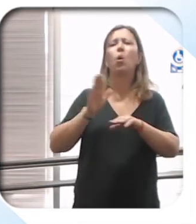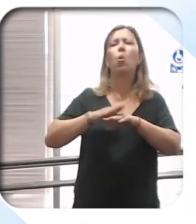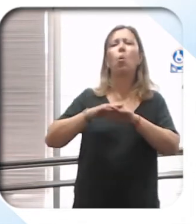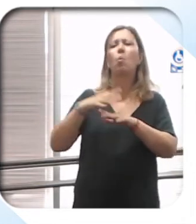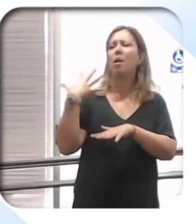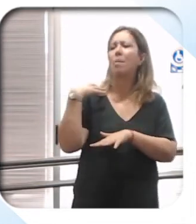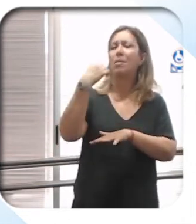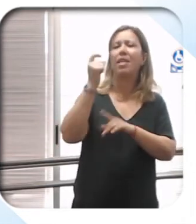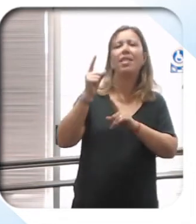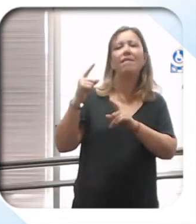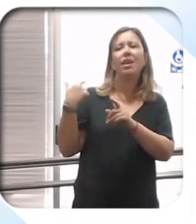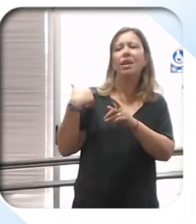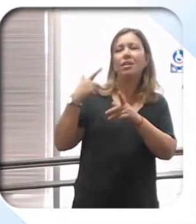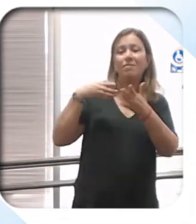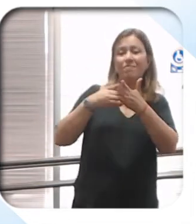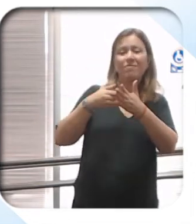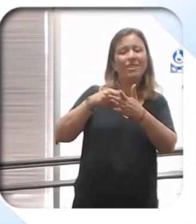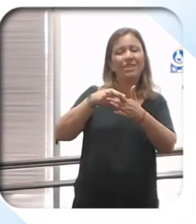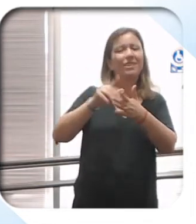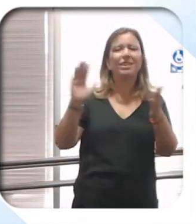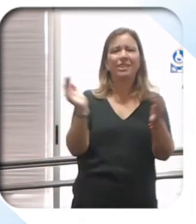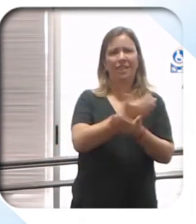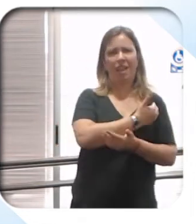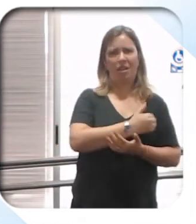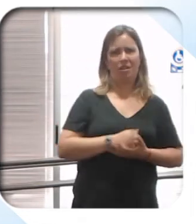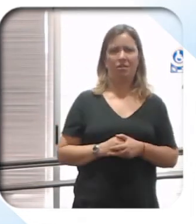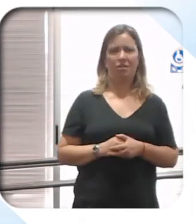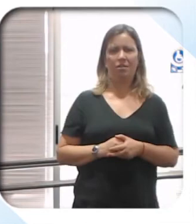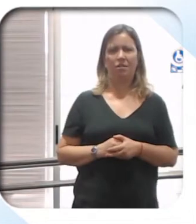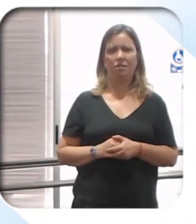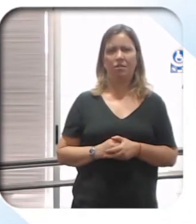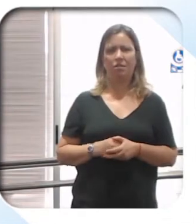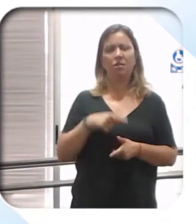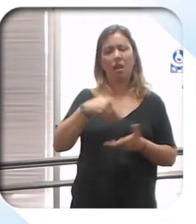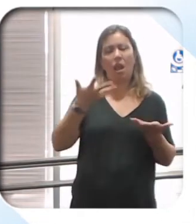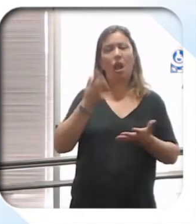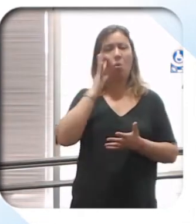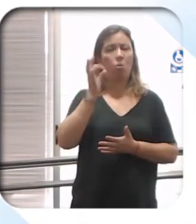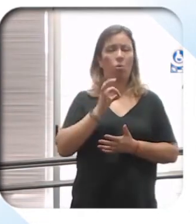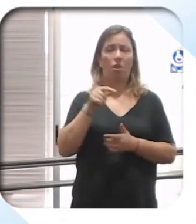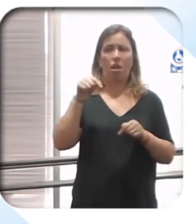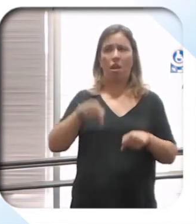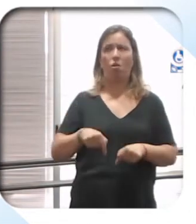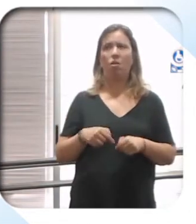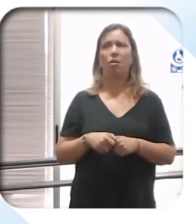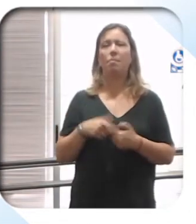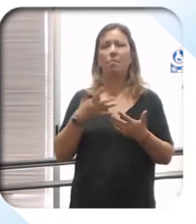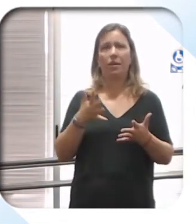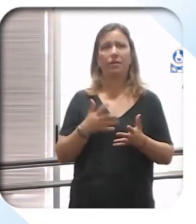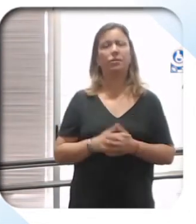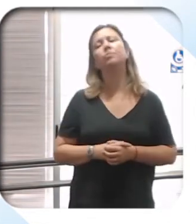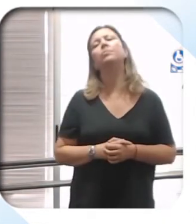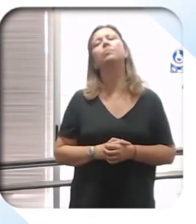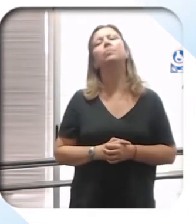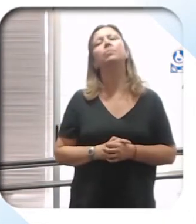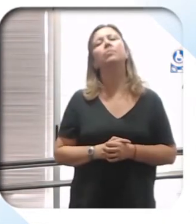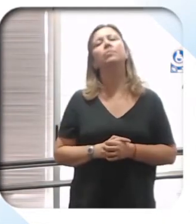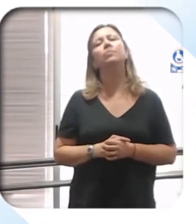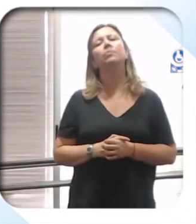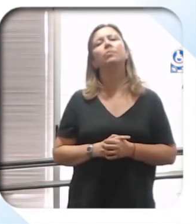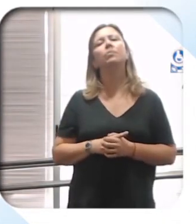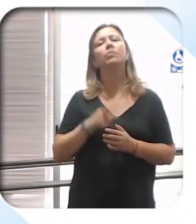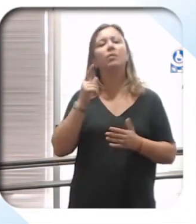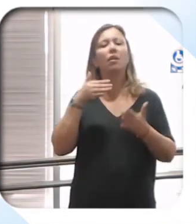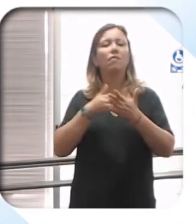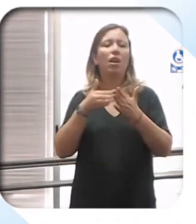debemos derribar y hoy es una oportunidad de esas, para eso. Bueno,